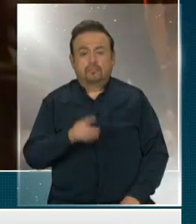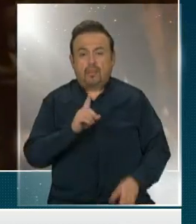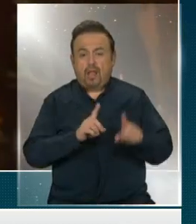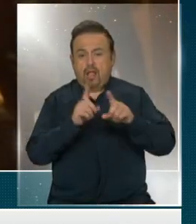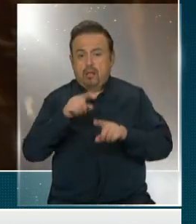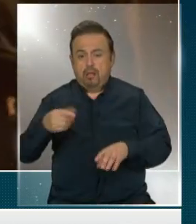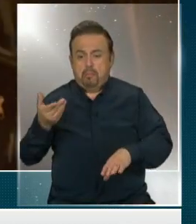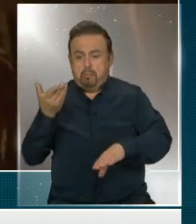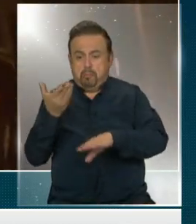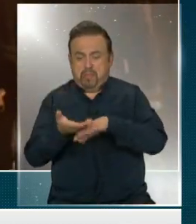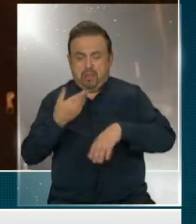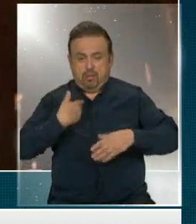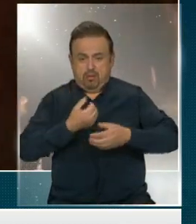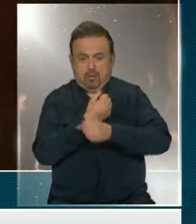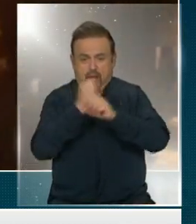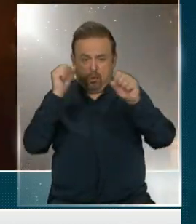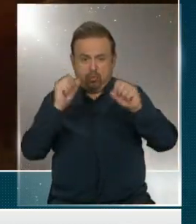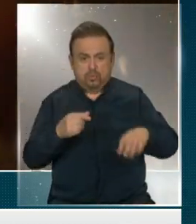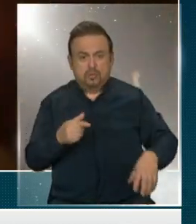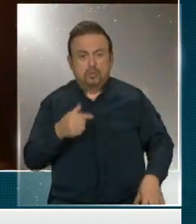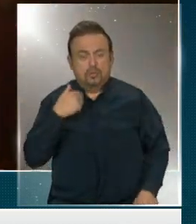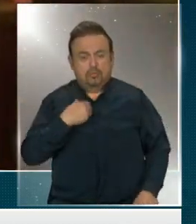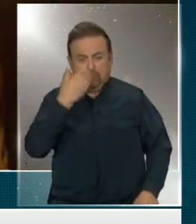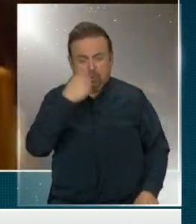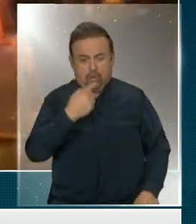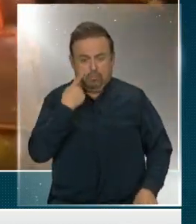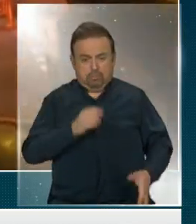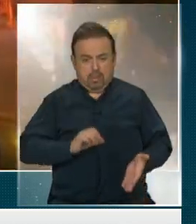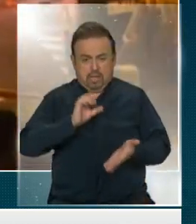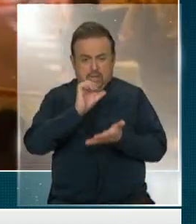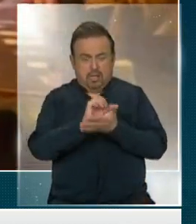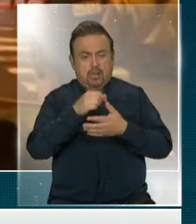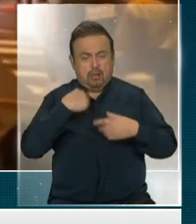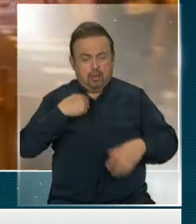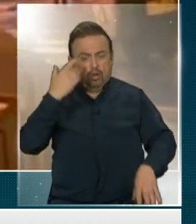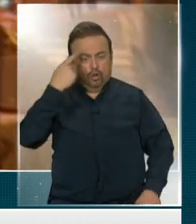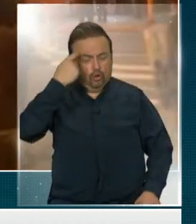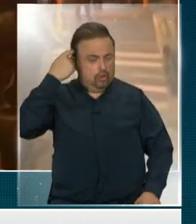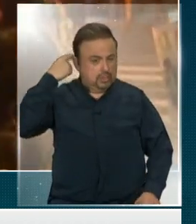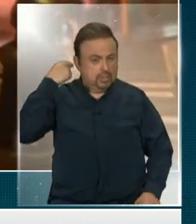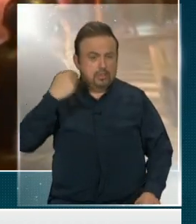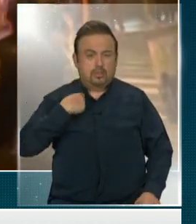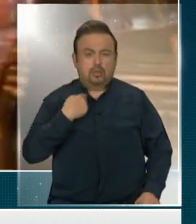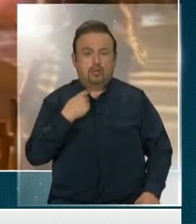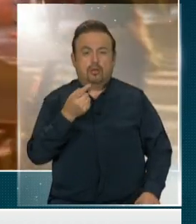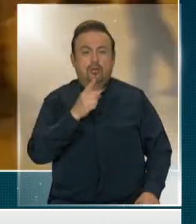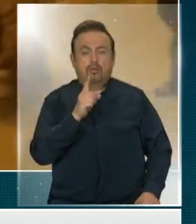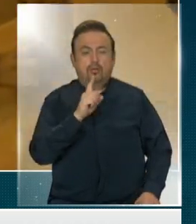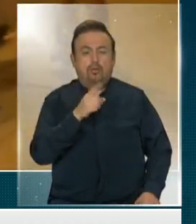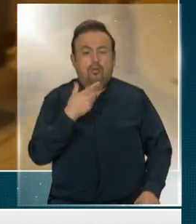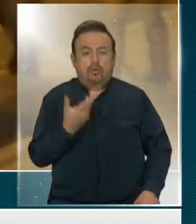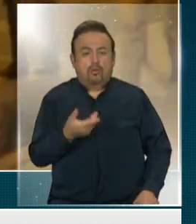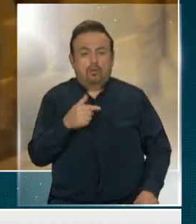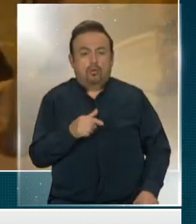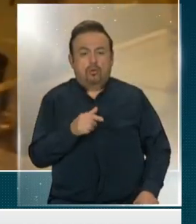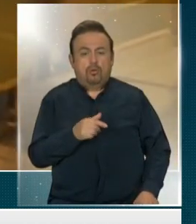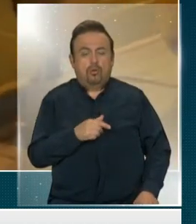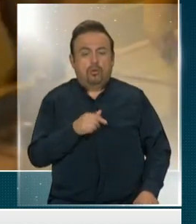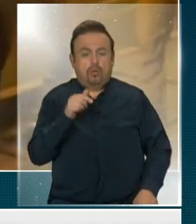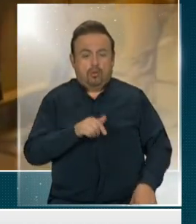algunos piden mi renuncia. Soy un hombre de Estado y soy consciente que no puede haber un vacío de